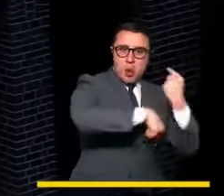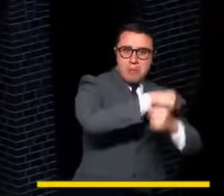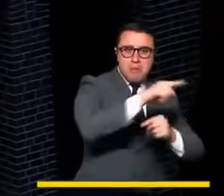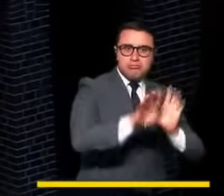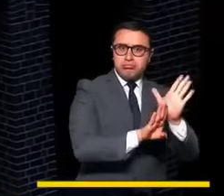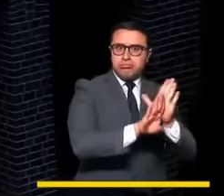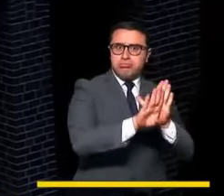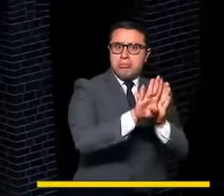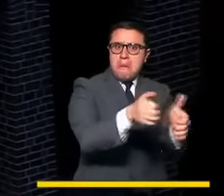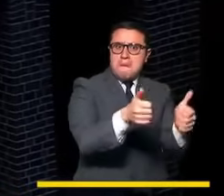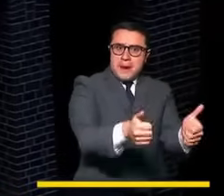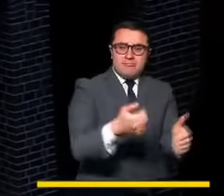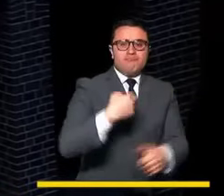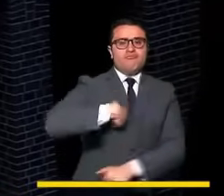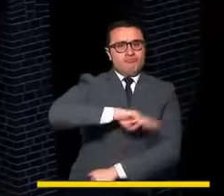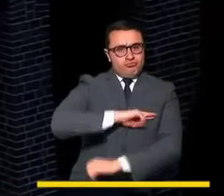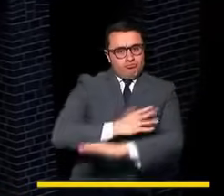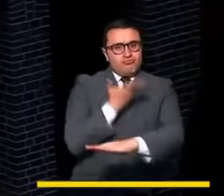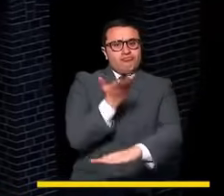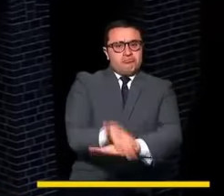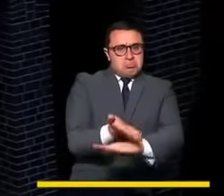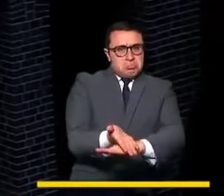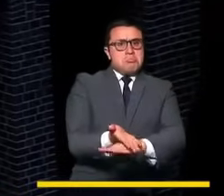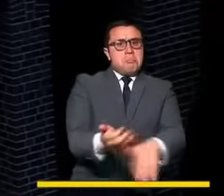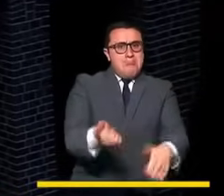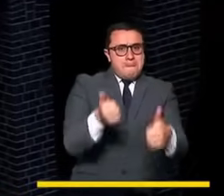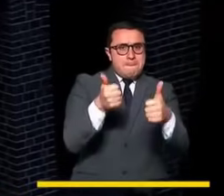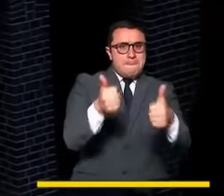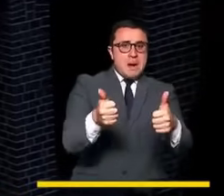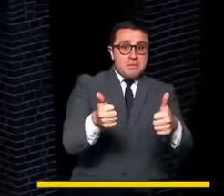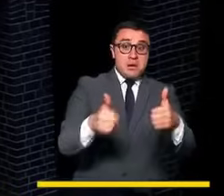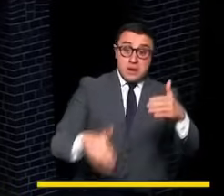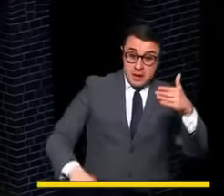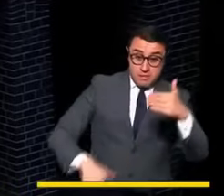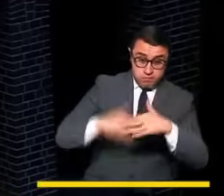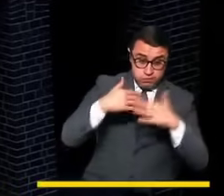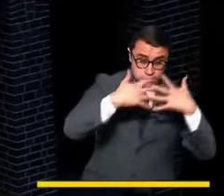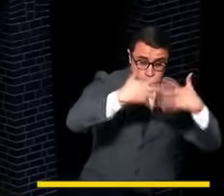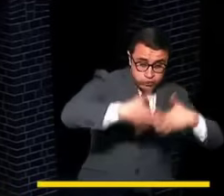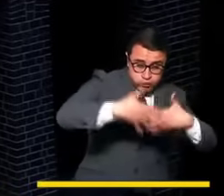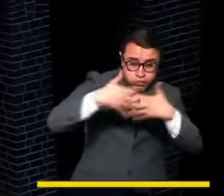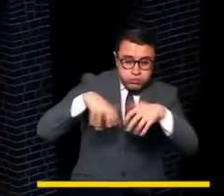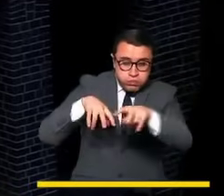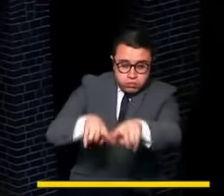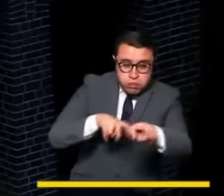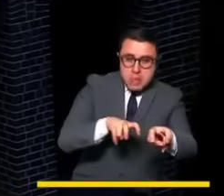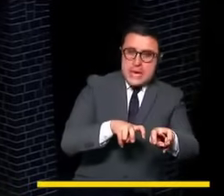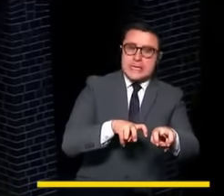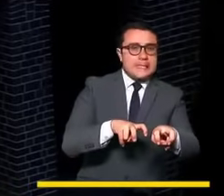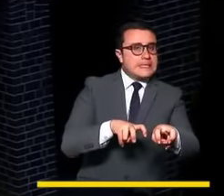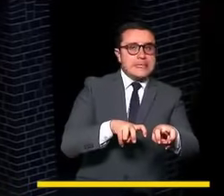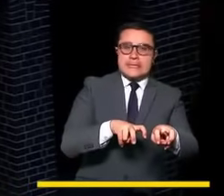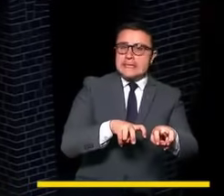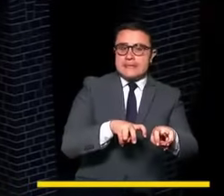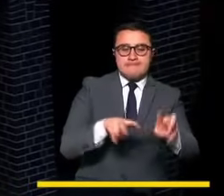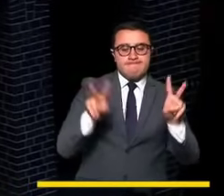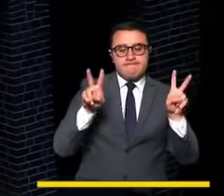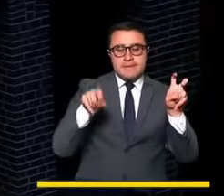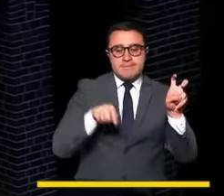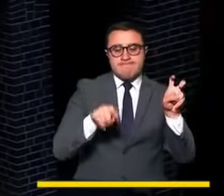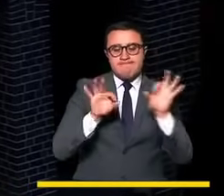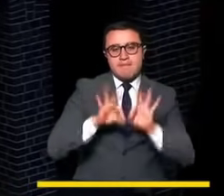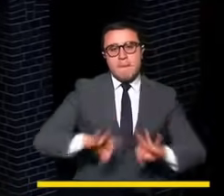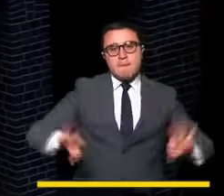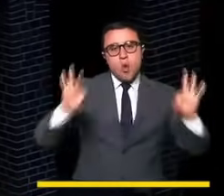de nuestra propuesta, no arranca agroindustria. Este es un tema fundamental si queremos transformar